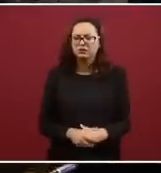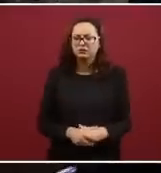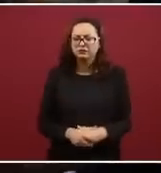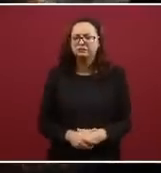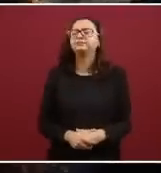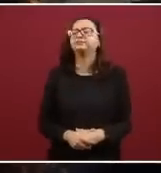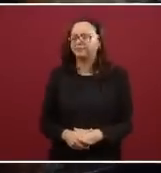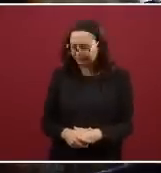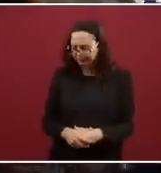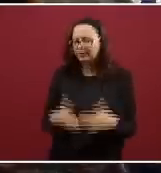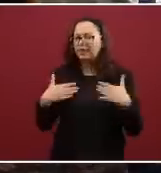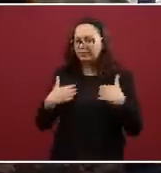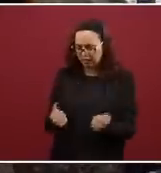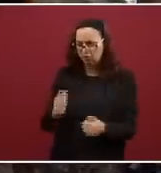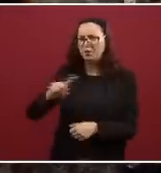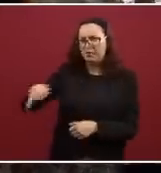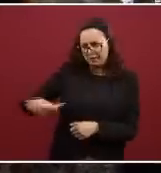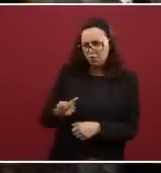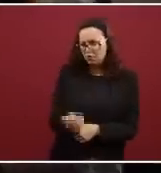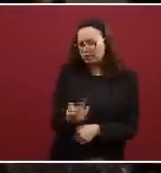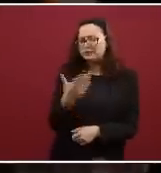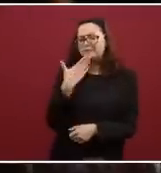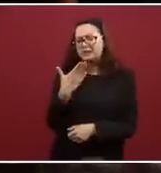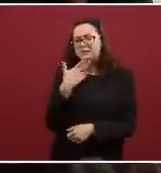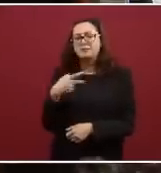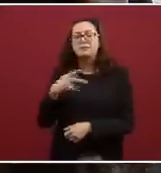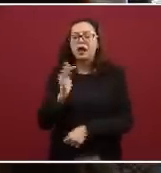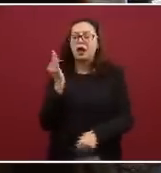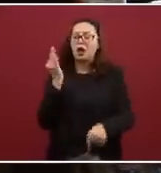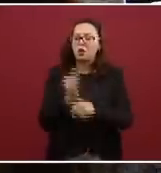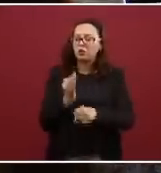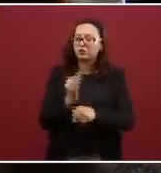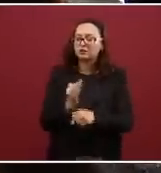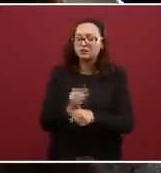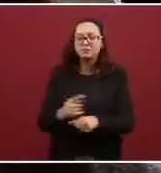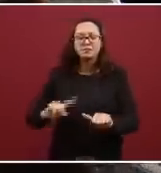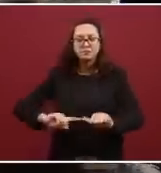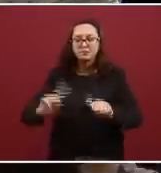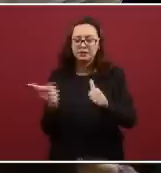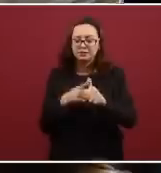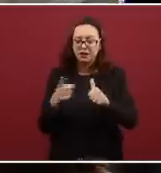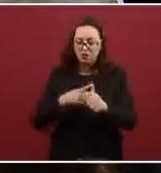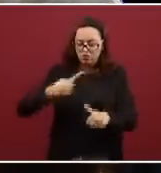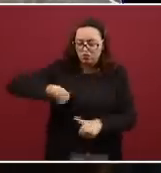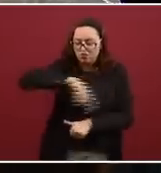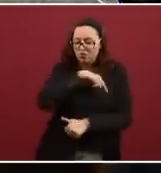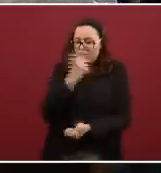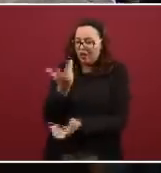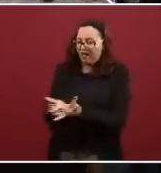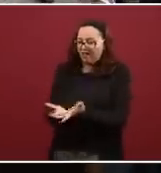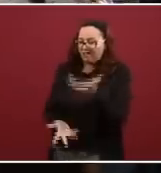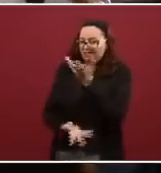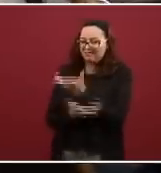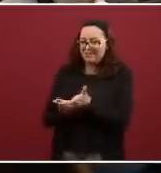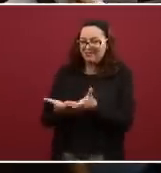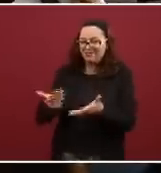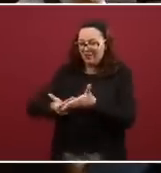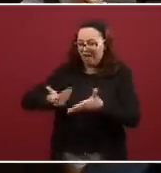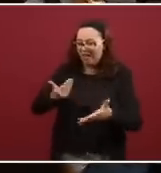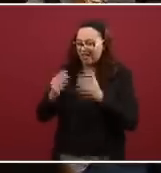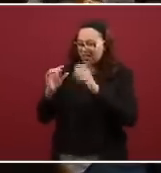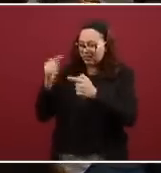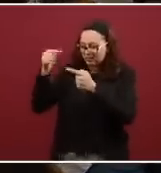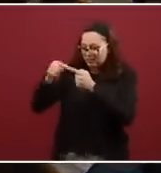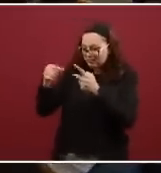pregunta y me parece muy razonable pero en este momento vamos a tenemos que verlo el efecto que tengan las medidas que tomamos para poder darse un cálculo